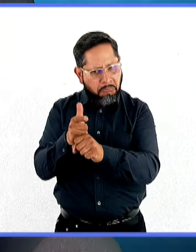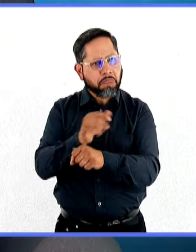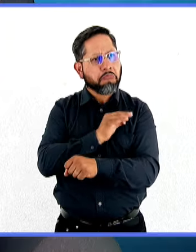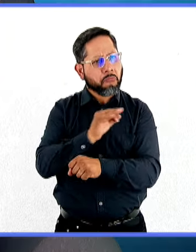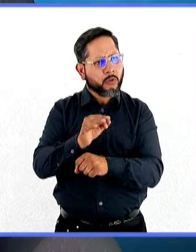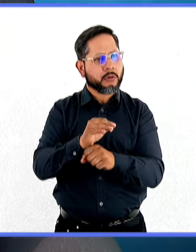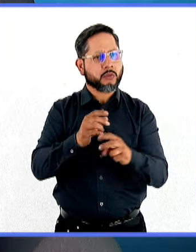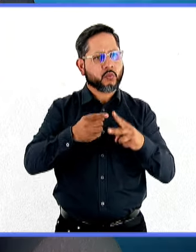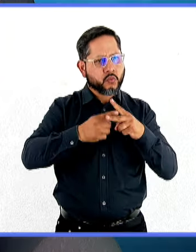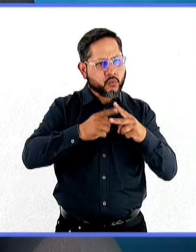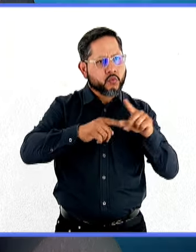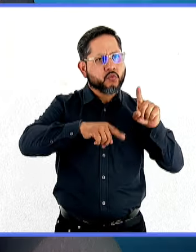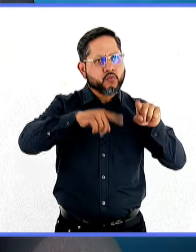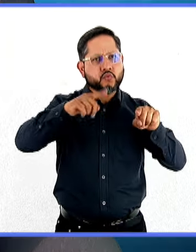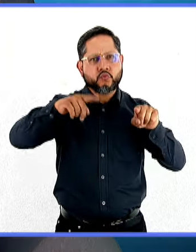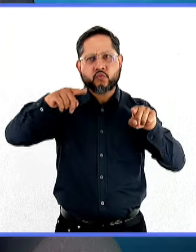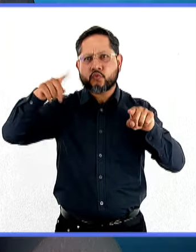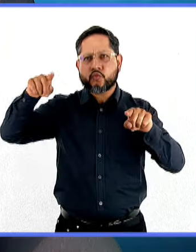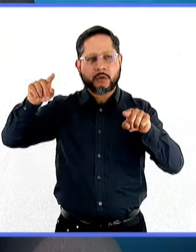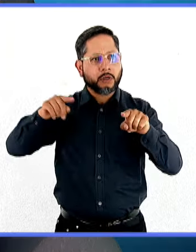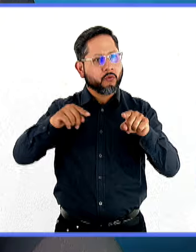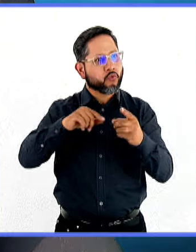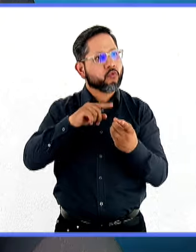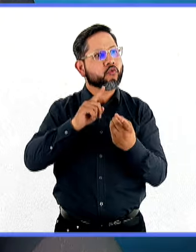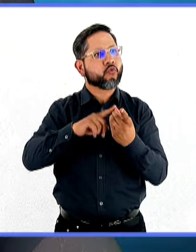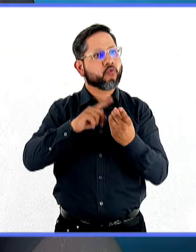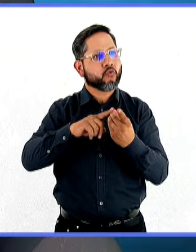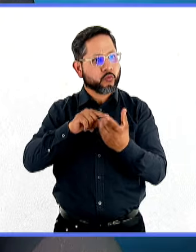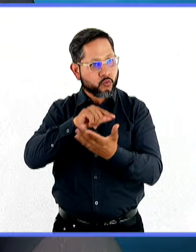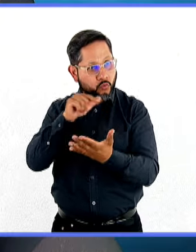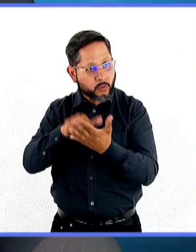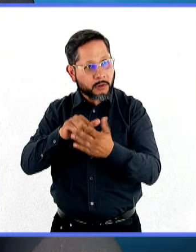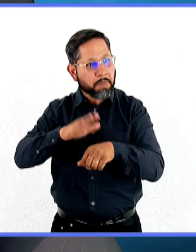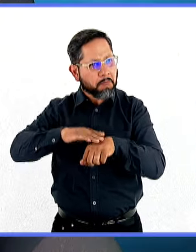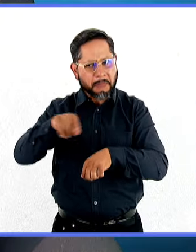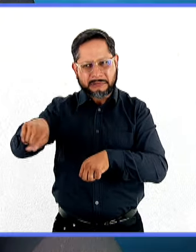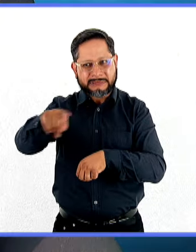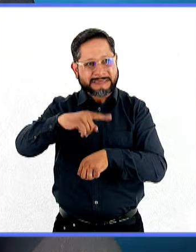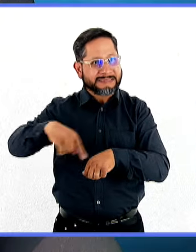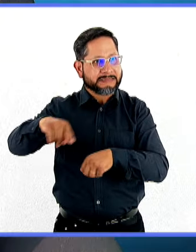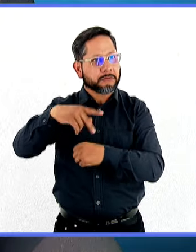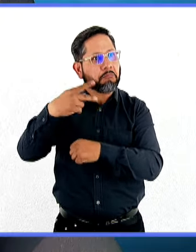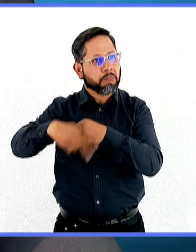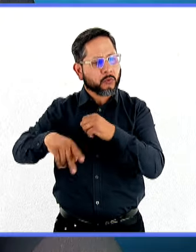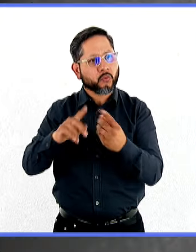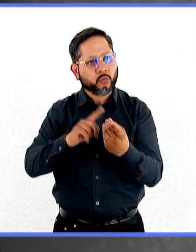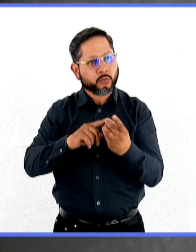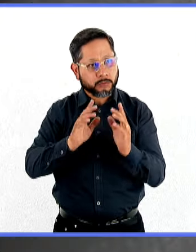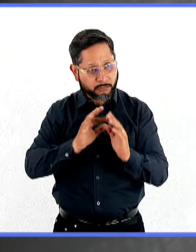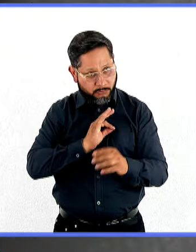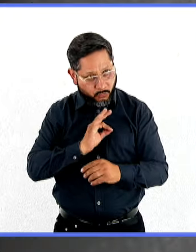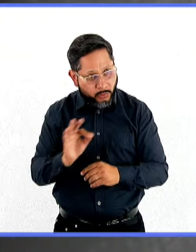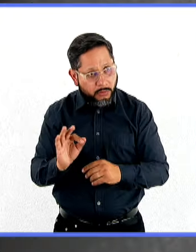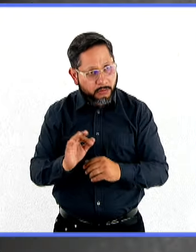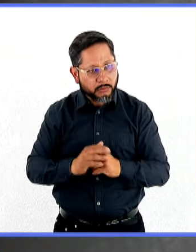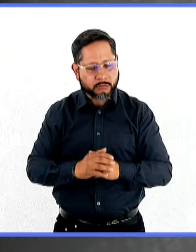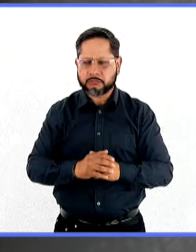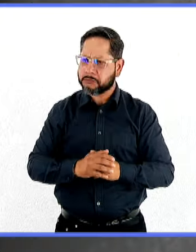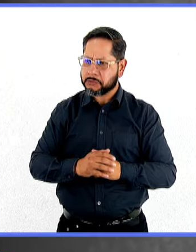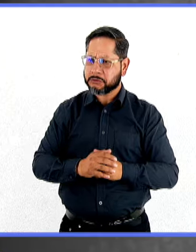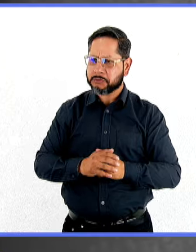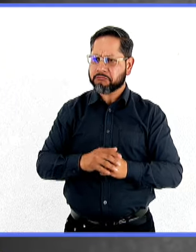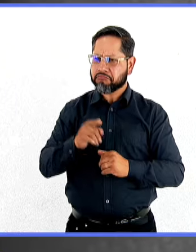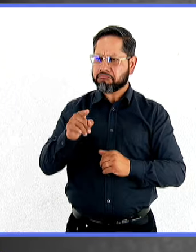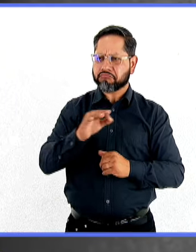estadísticas que determinen a algunas zonas o esos puntos que son más vulnerables doctora pues desde luego eh estos